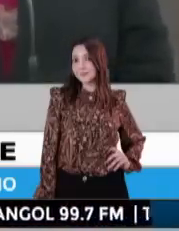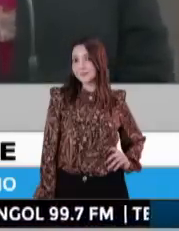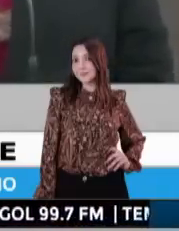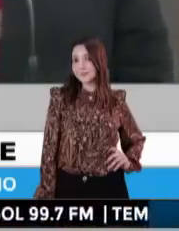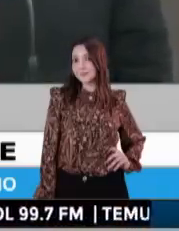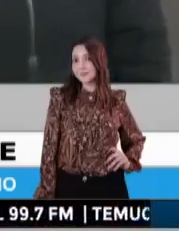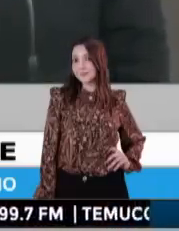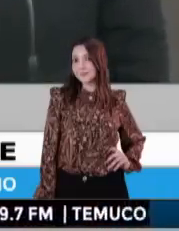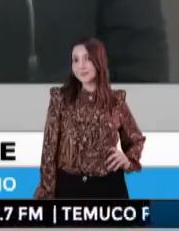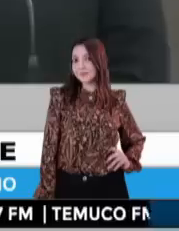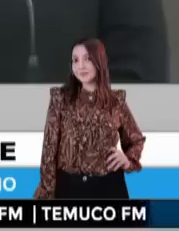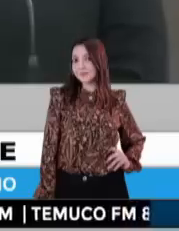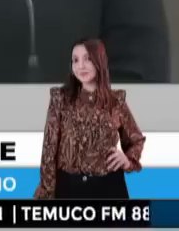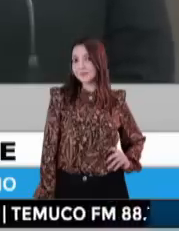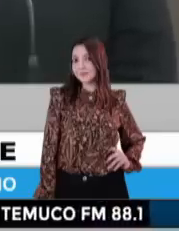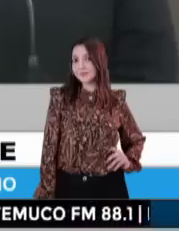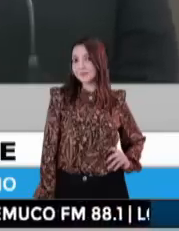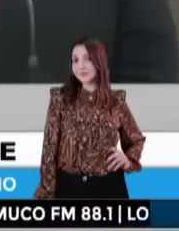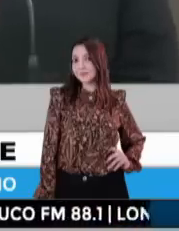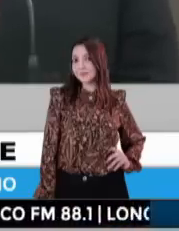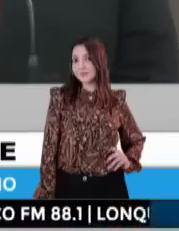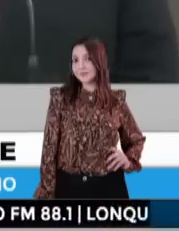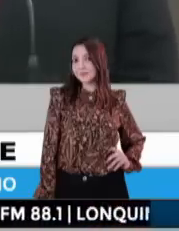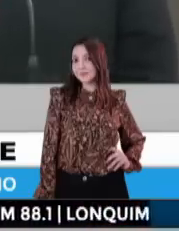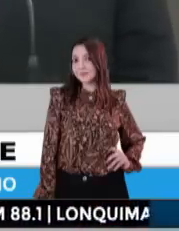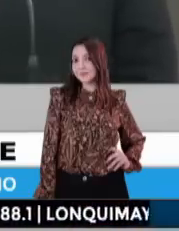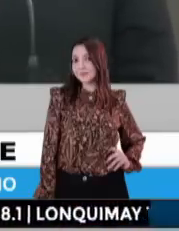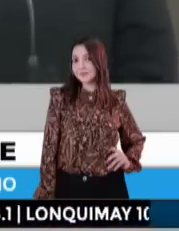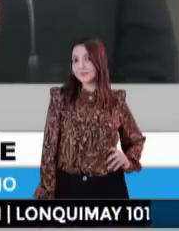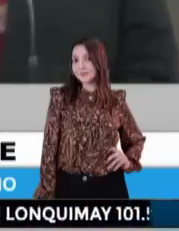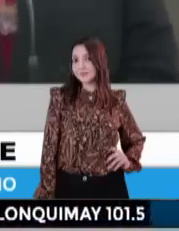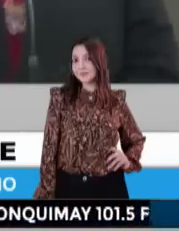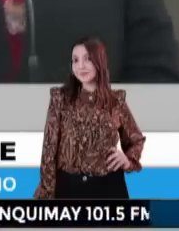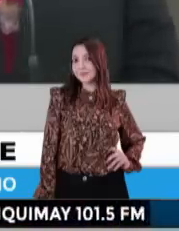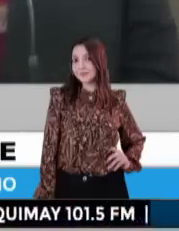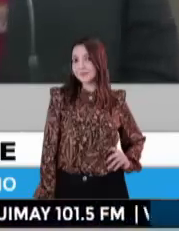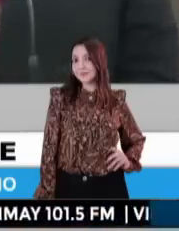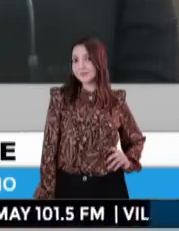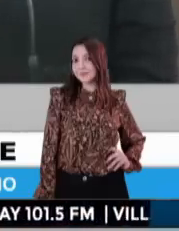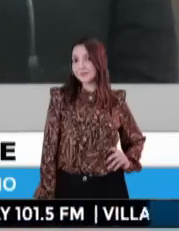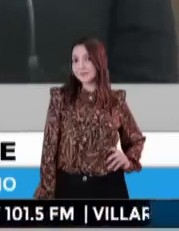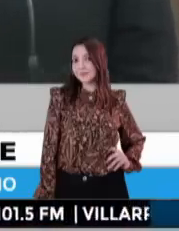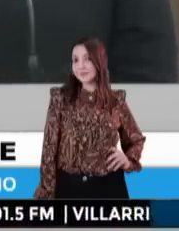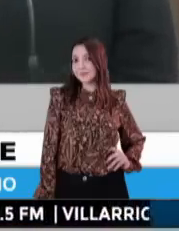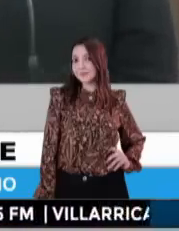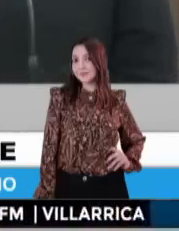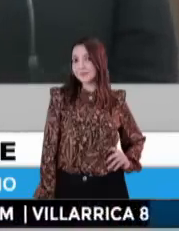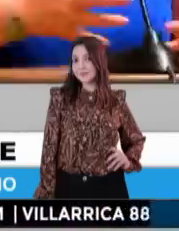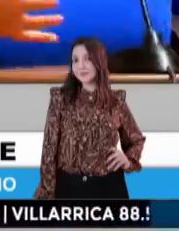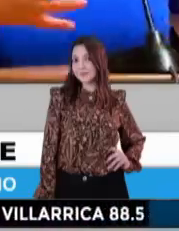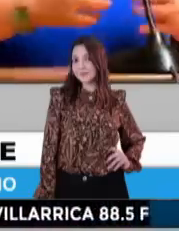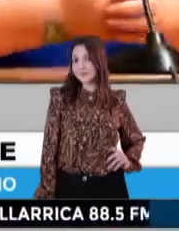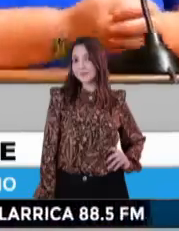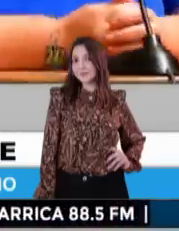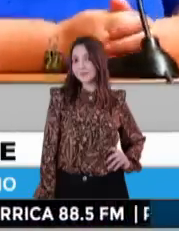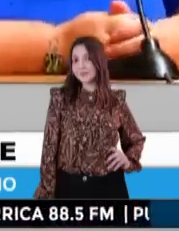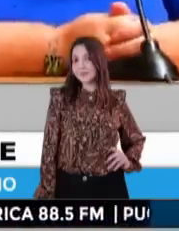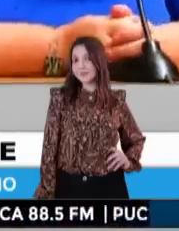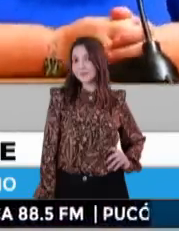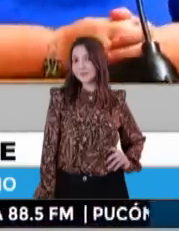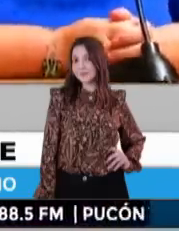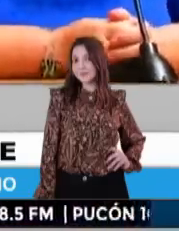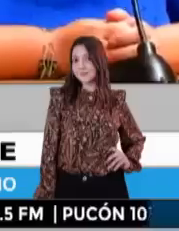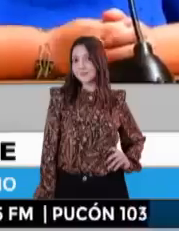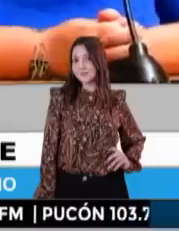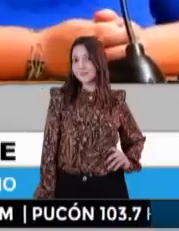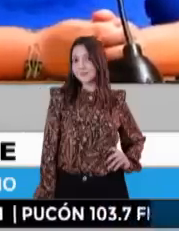Fuerzas Armadas, en su minuto establece una alerta por problemas que tenía su plataforma, entiéndase, opción de